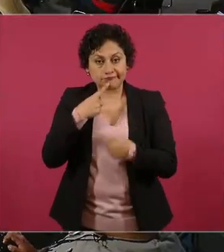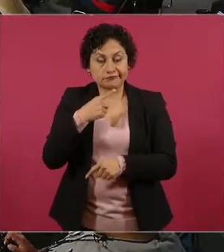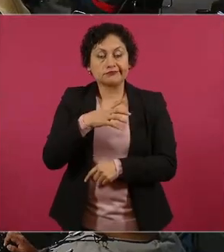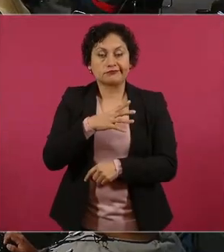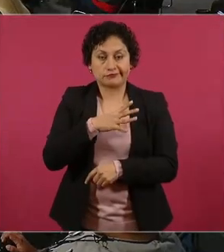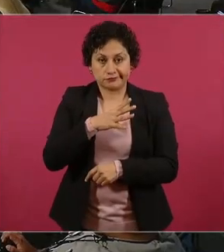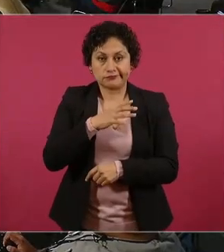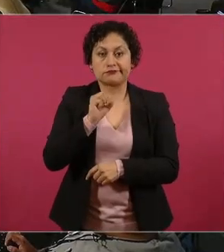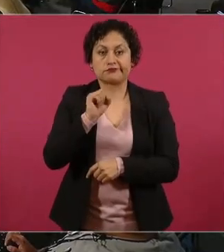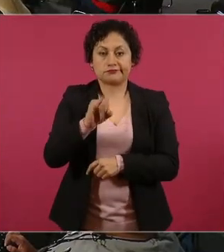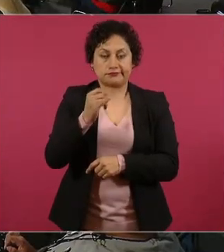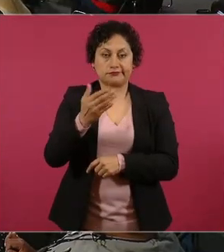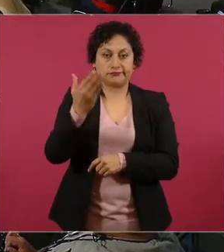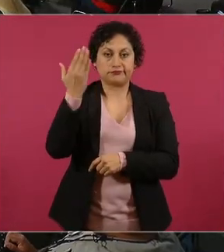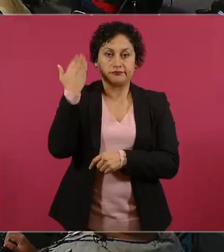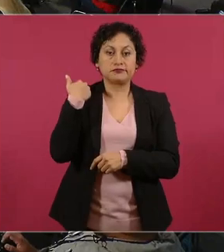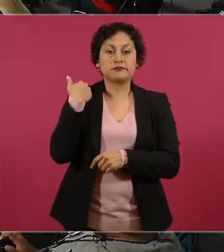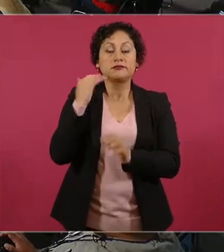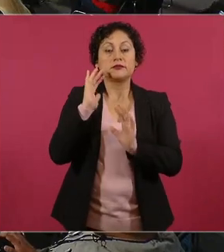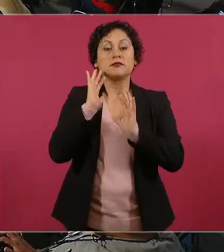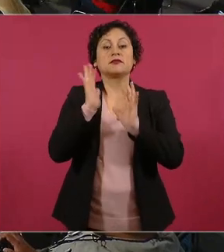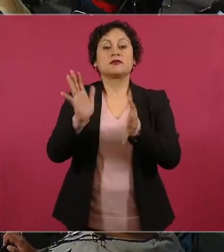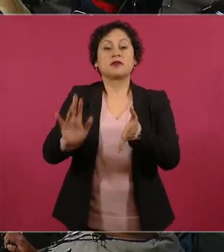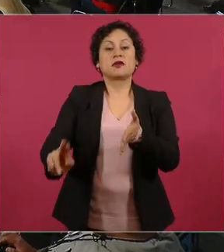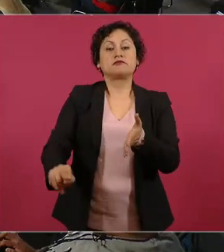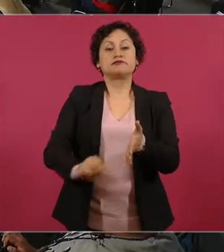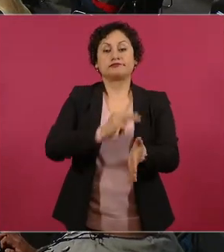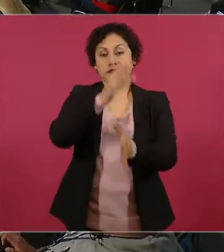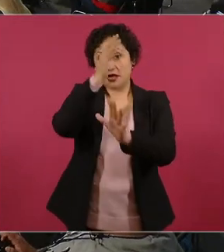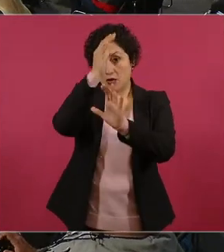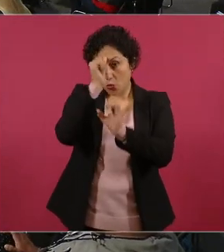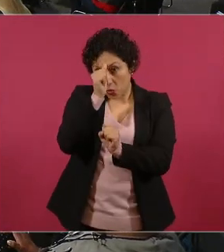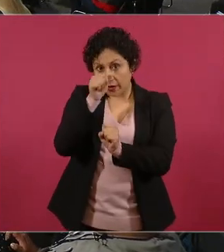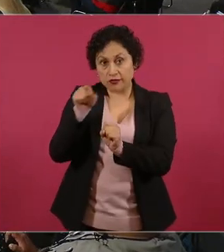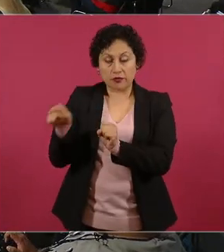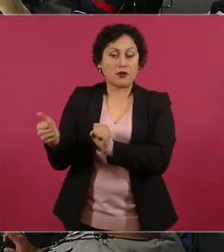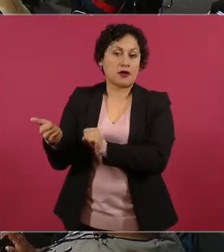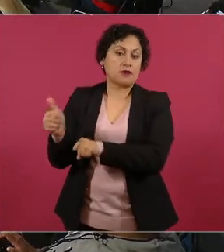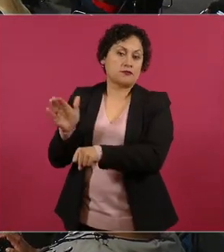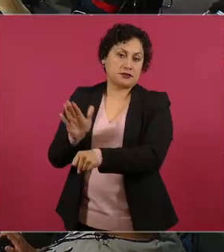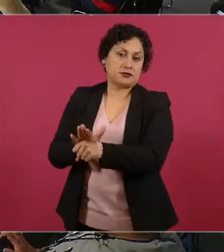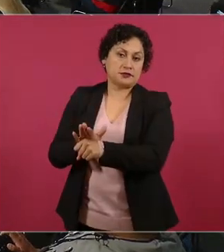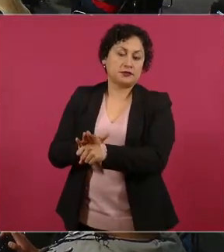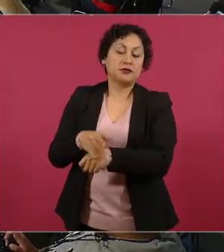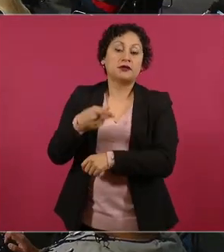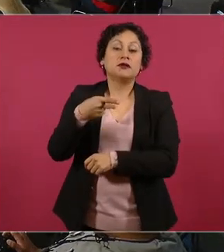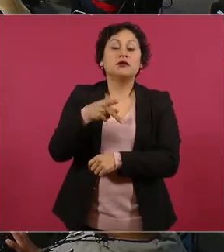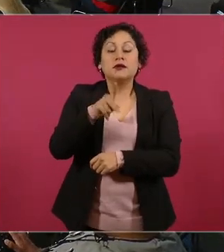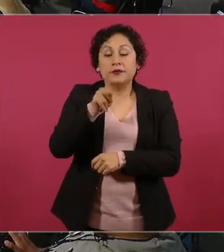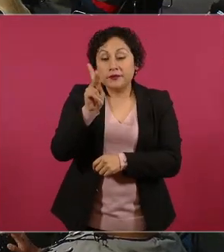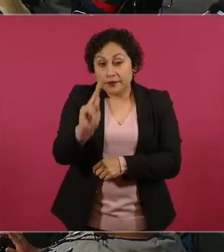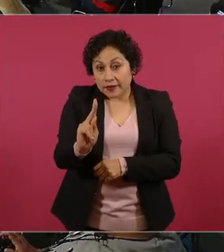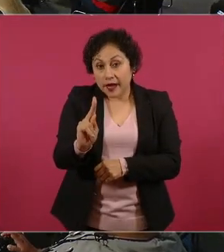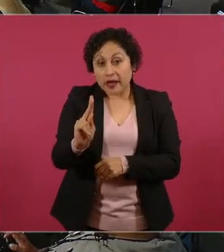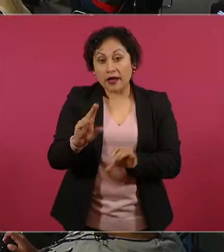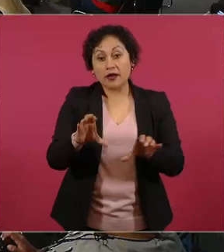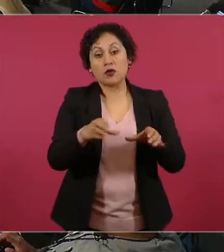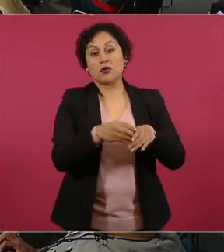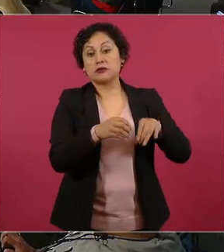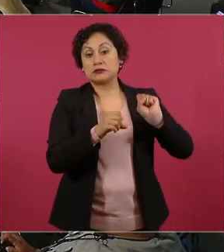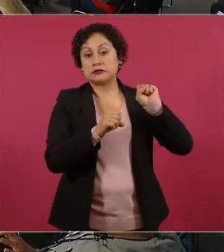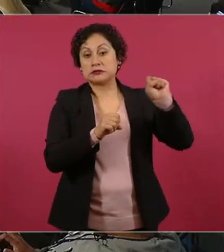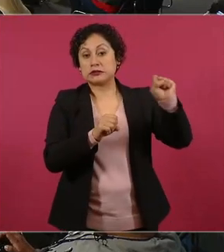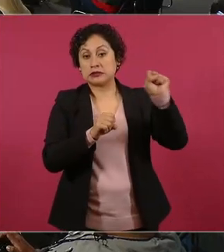a los que ya firmó la administración, pero el sindicato mayoritario, que